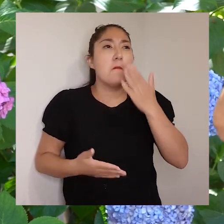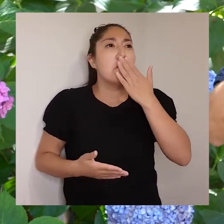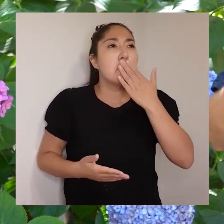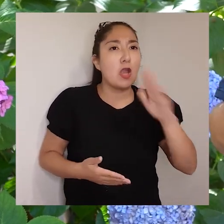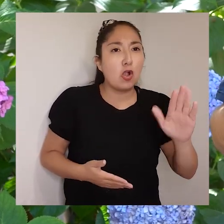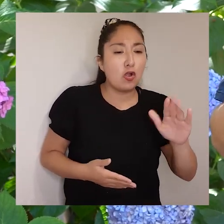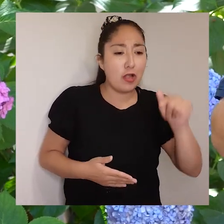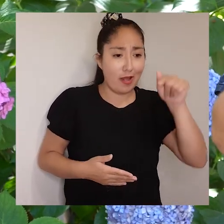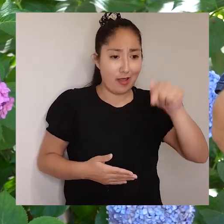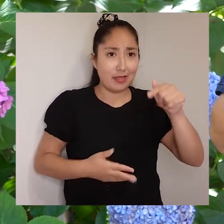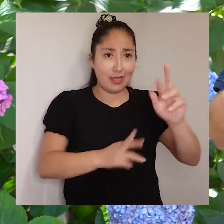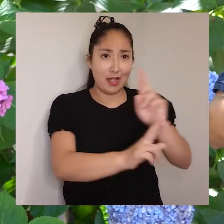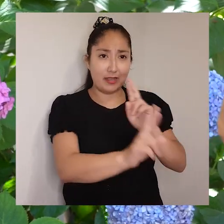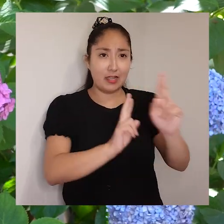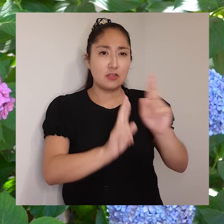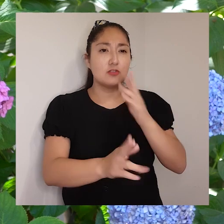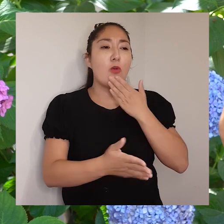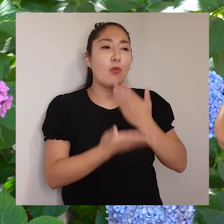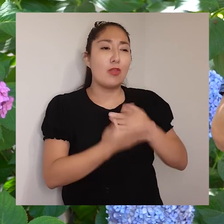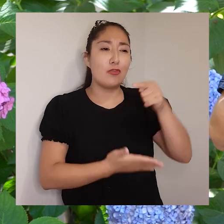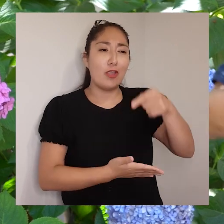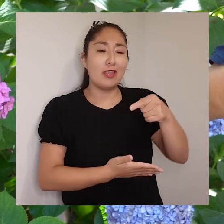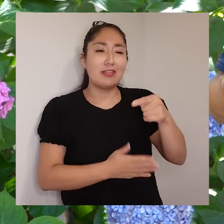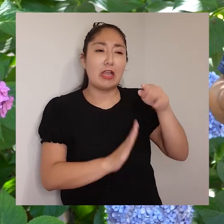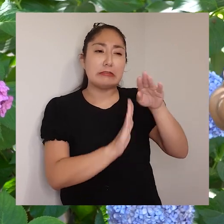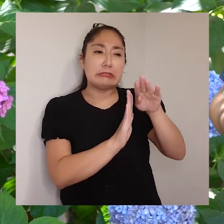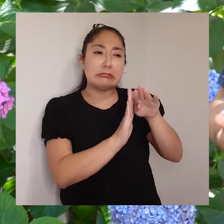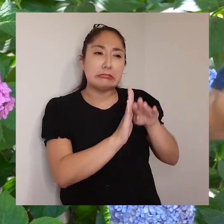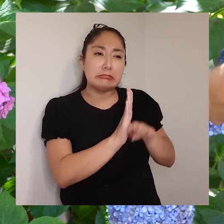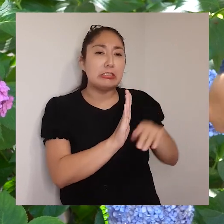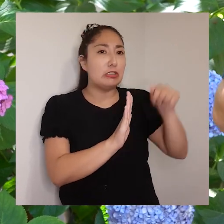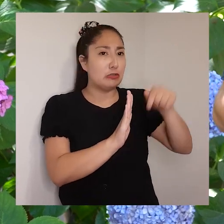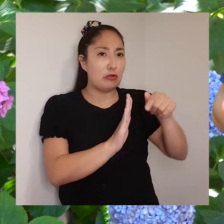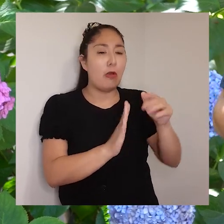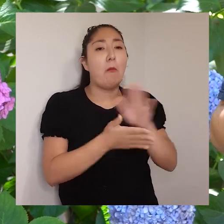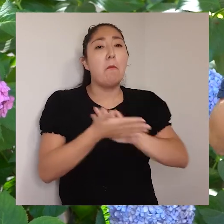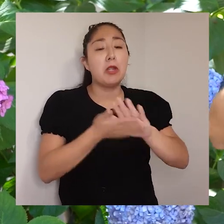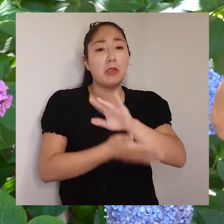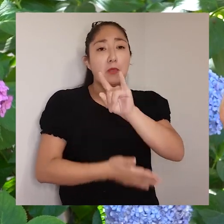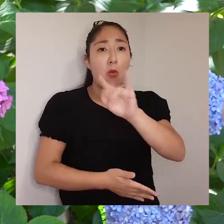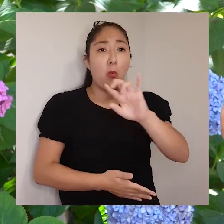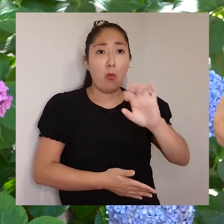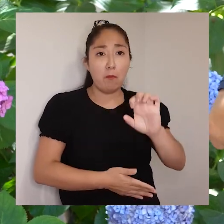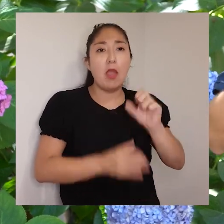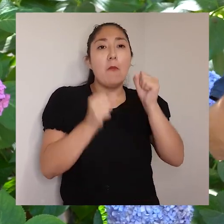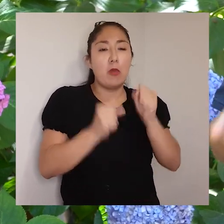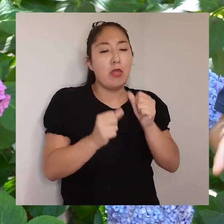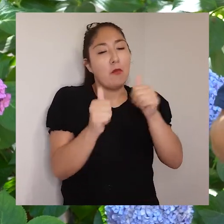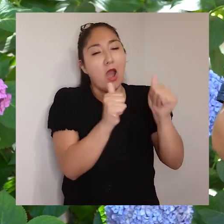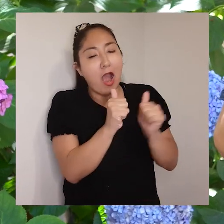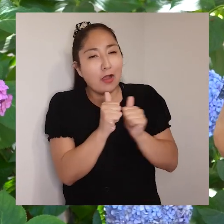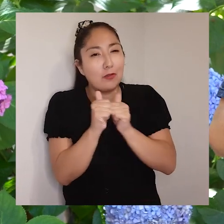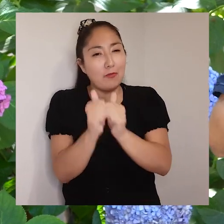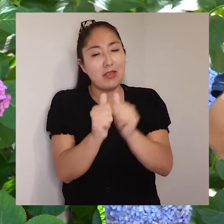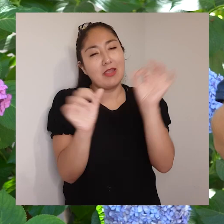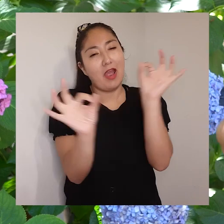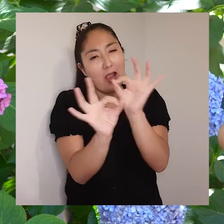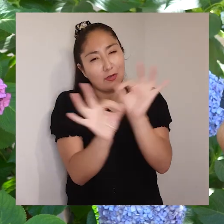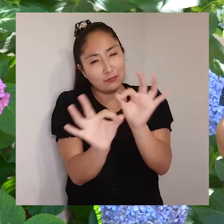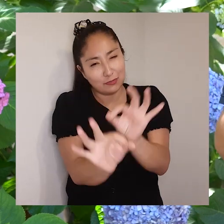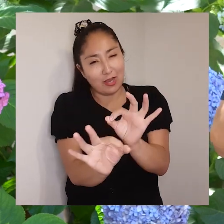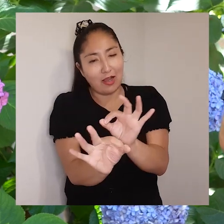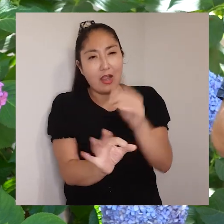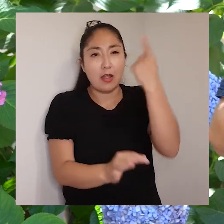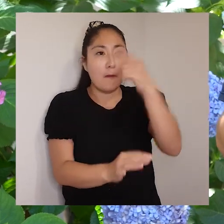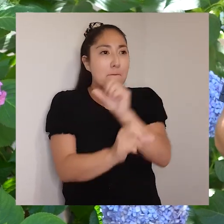mejora a su convivencia cuando ésta se deteriora. Los equipos profesionales, como la UPE, podemos acompañar, sugerir y asesorar. Sin